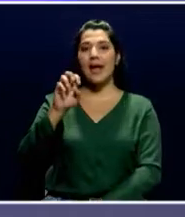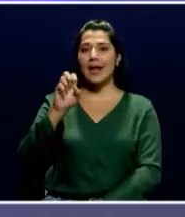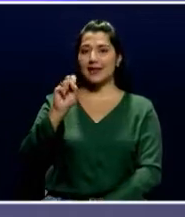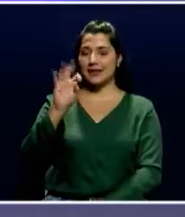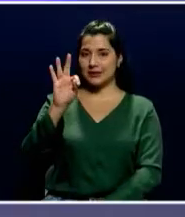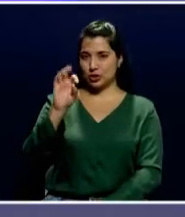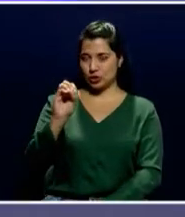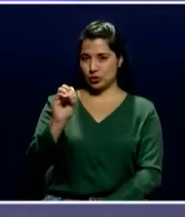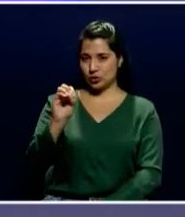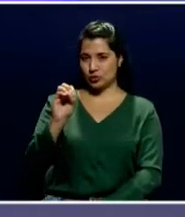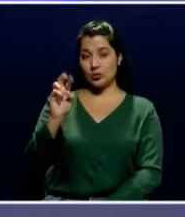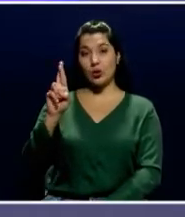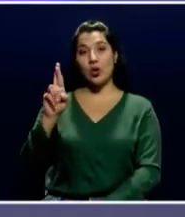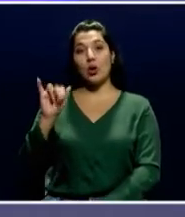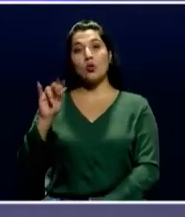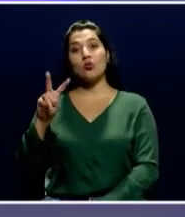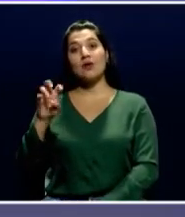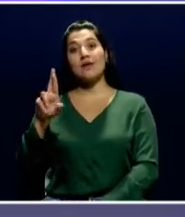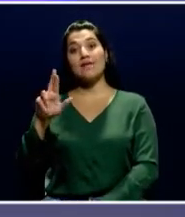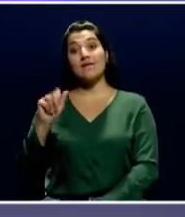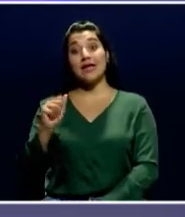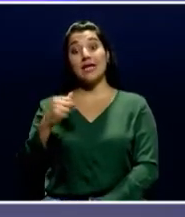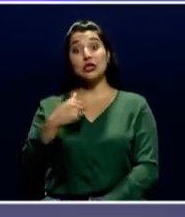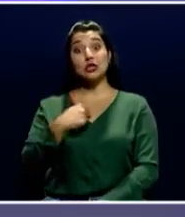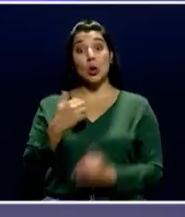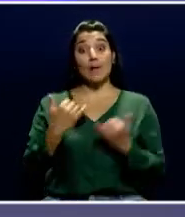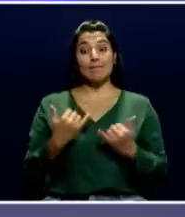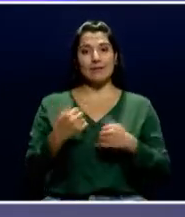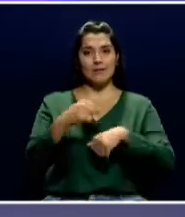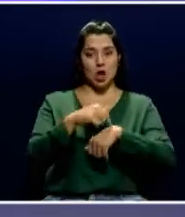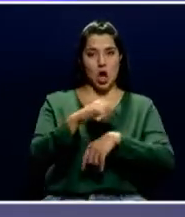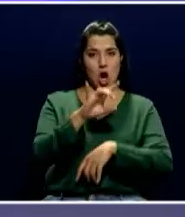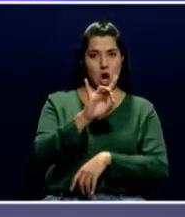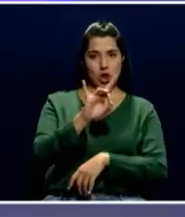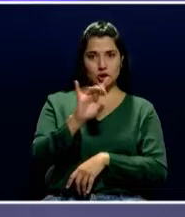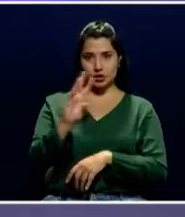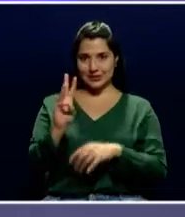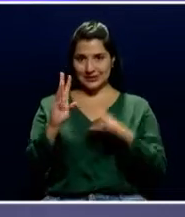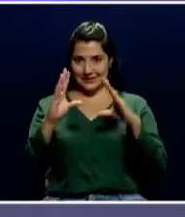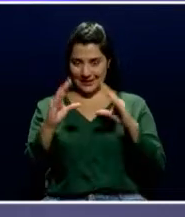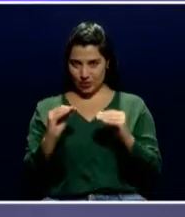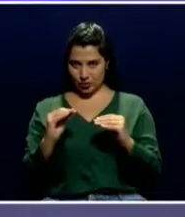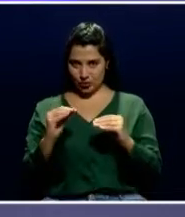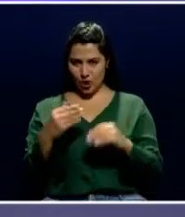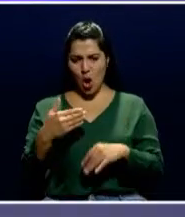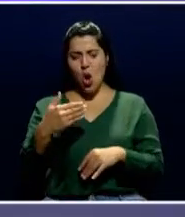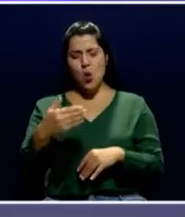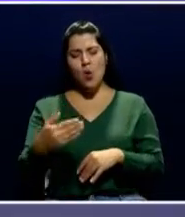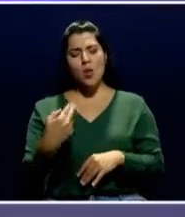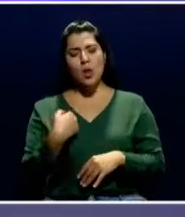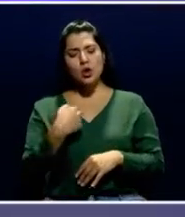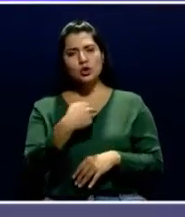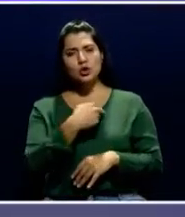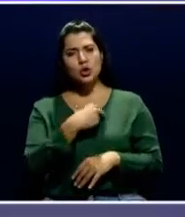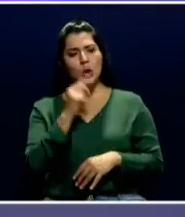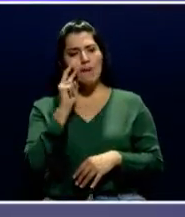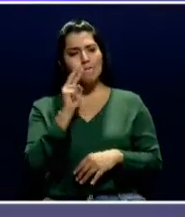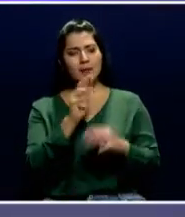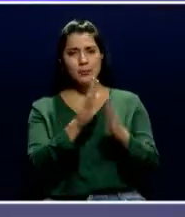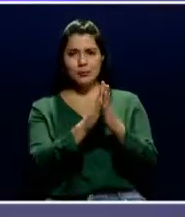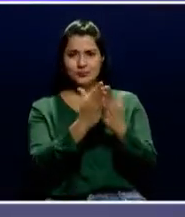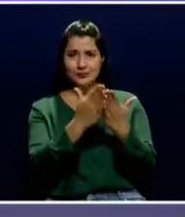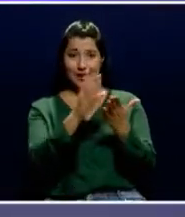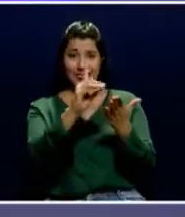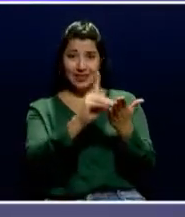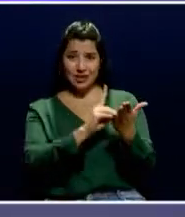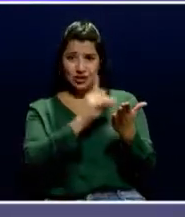en vivo a las 8:06 de la noche. Cuando uno revisa los diccionarios en busca de